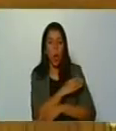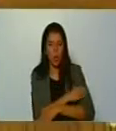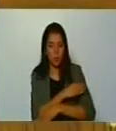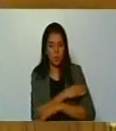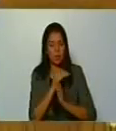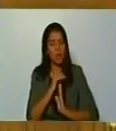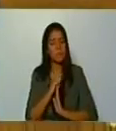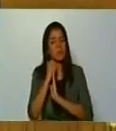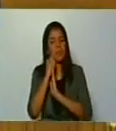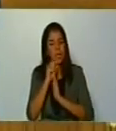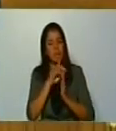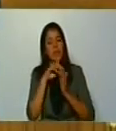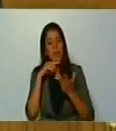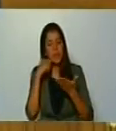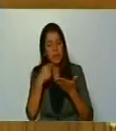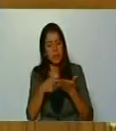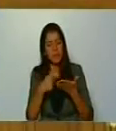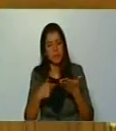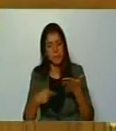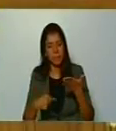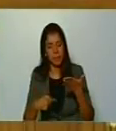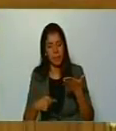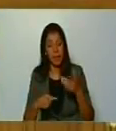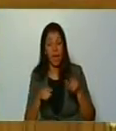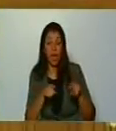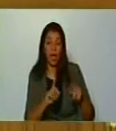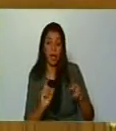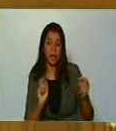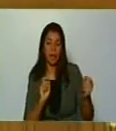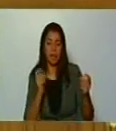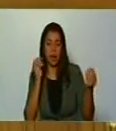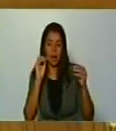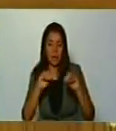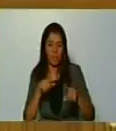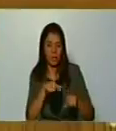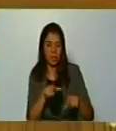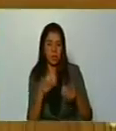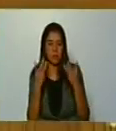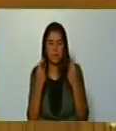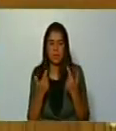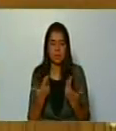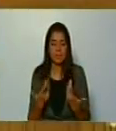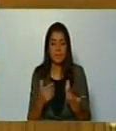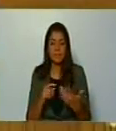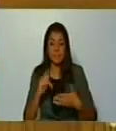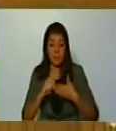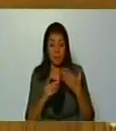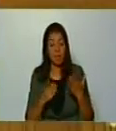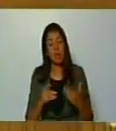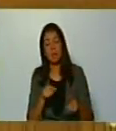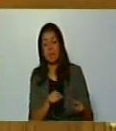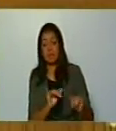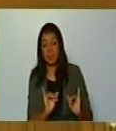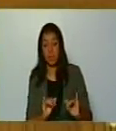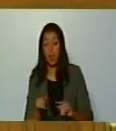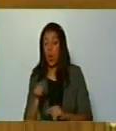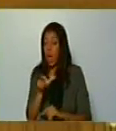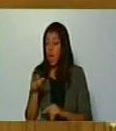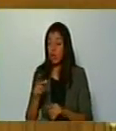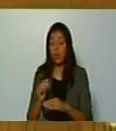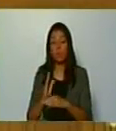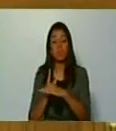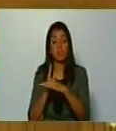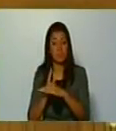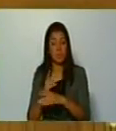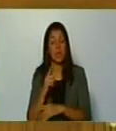en su municipio. Ahora, ellos resolverán con cuál tarjeta, pero se han inscrito. Entonces, esta gente es un obstáculo para lo que